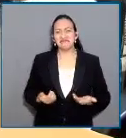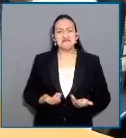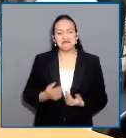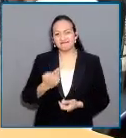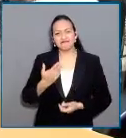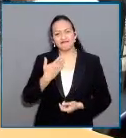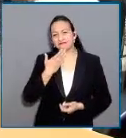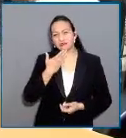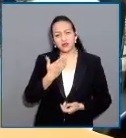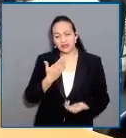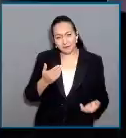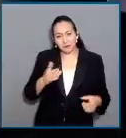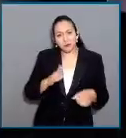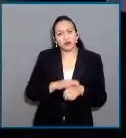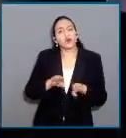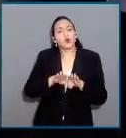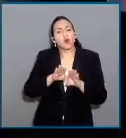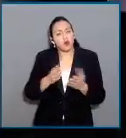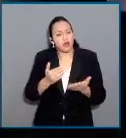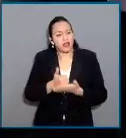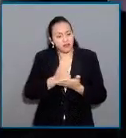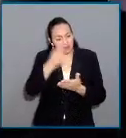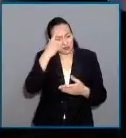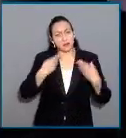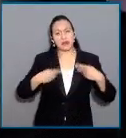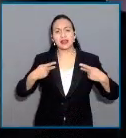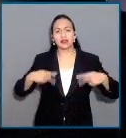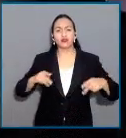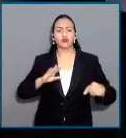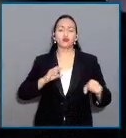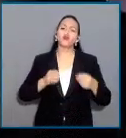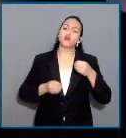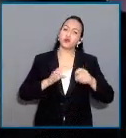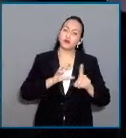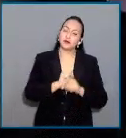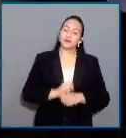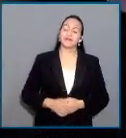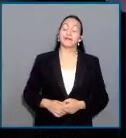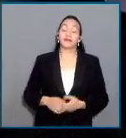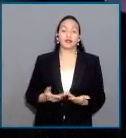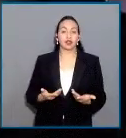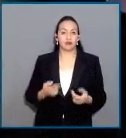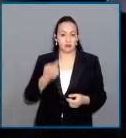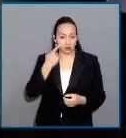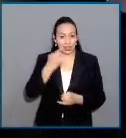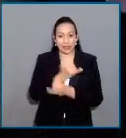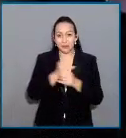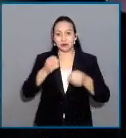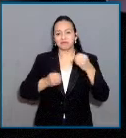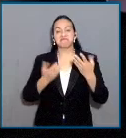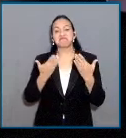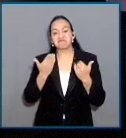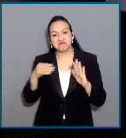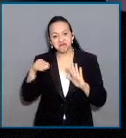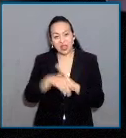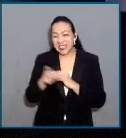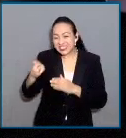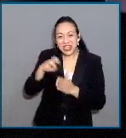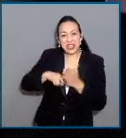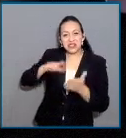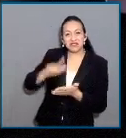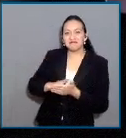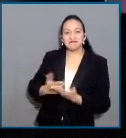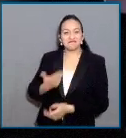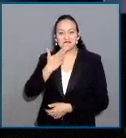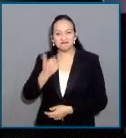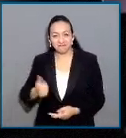funcionamiento del sistema de justicia. Una reforma que no garantiza la independencia judicial, una reforma que se inserta en